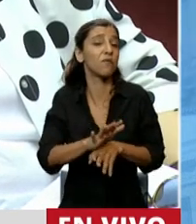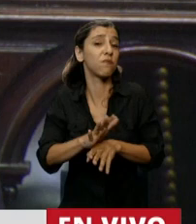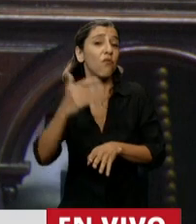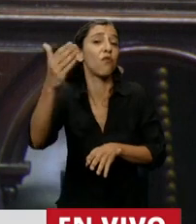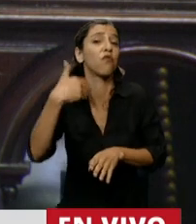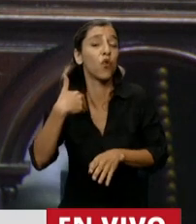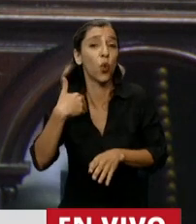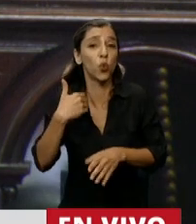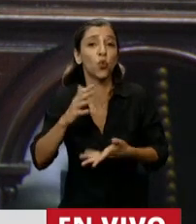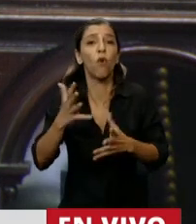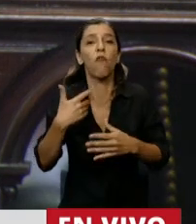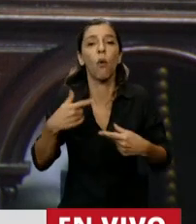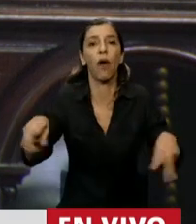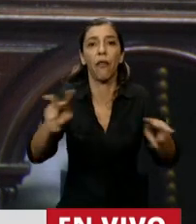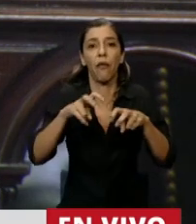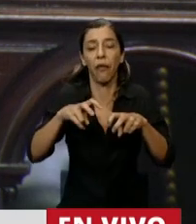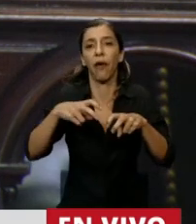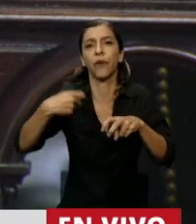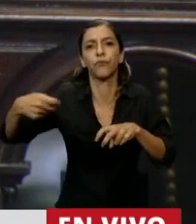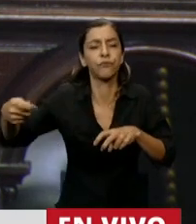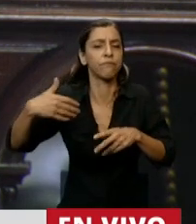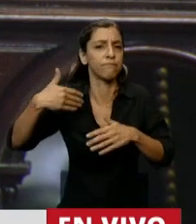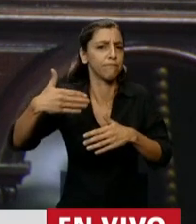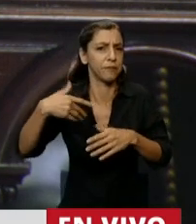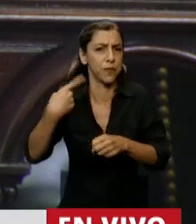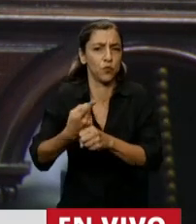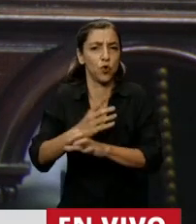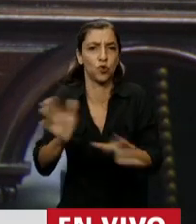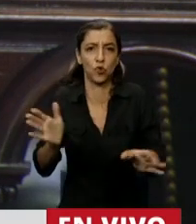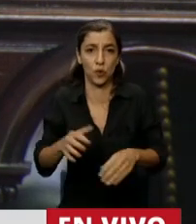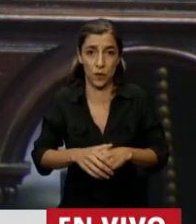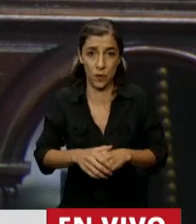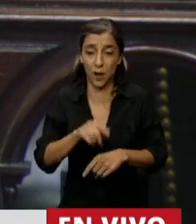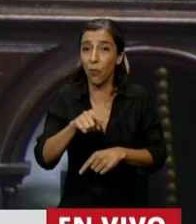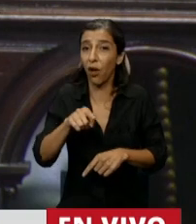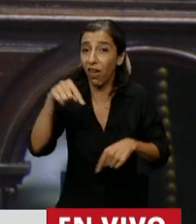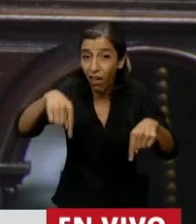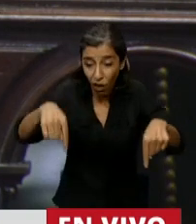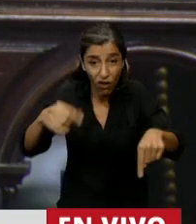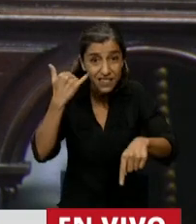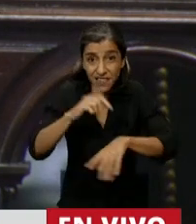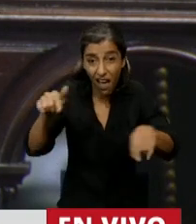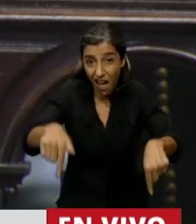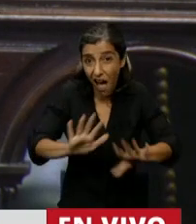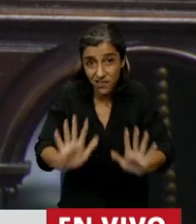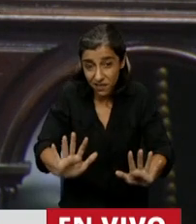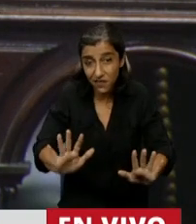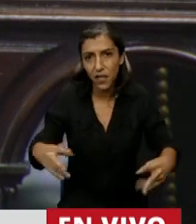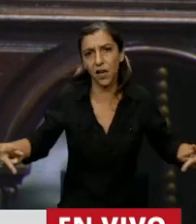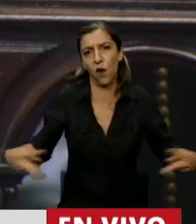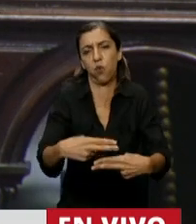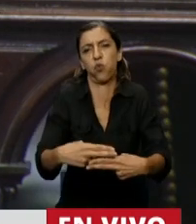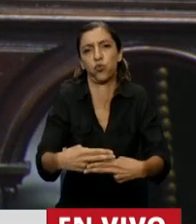sostenibilidad fiscal del futuro de los argentinos, porque ajusta hoy día a